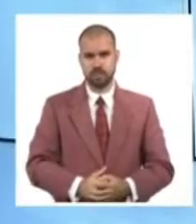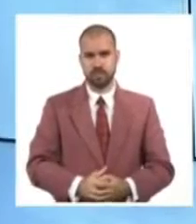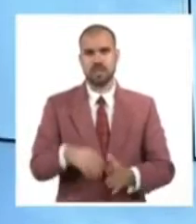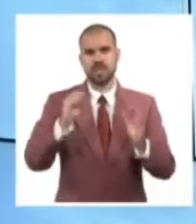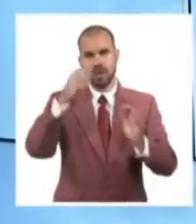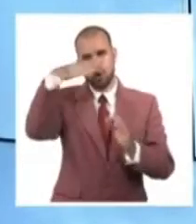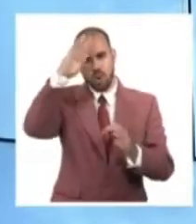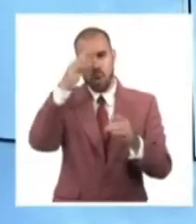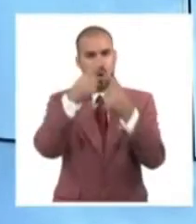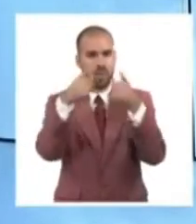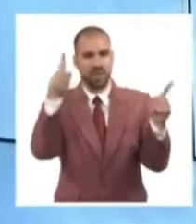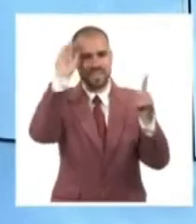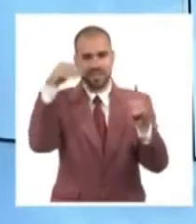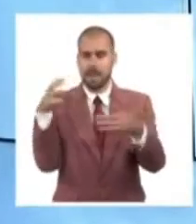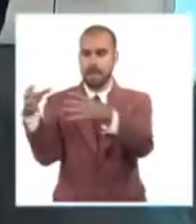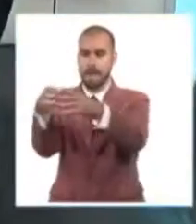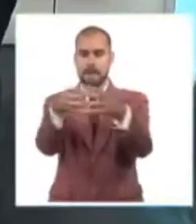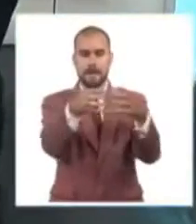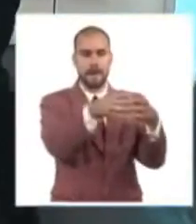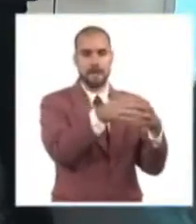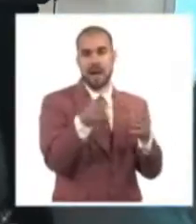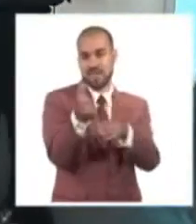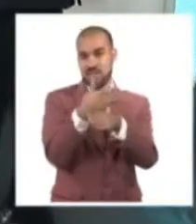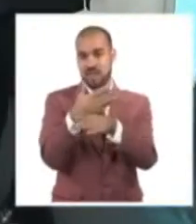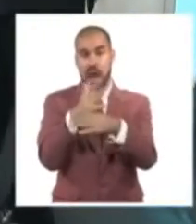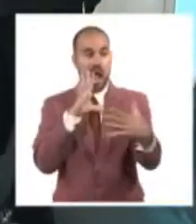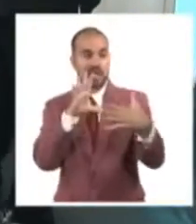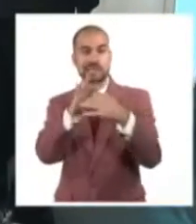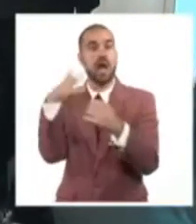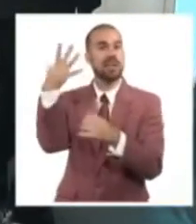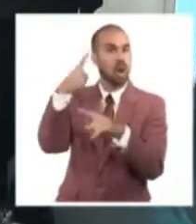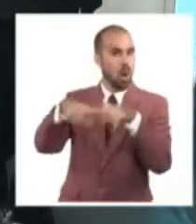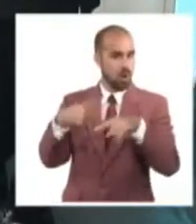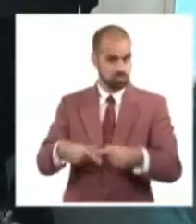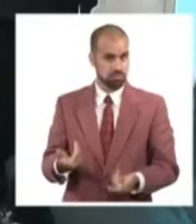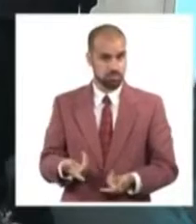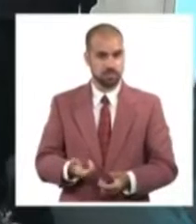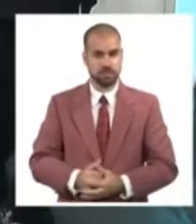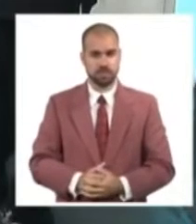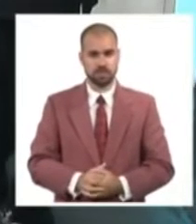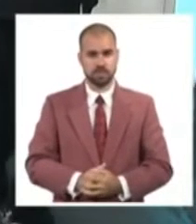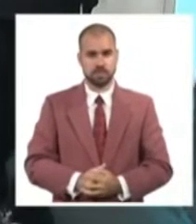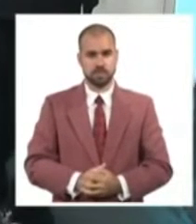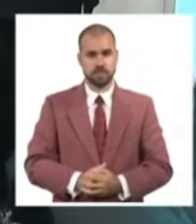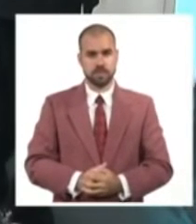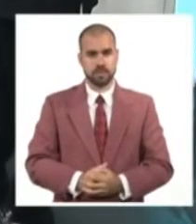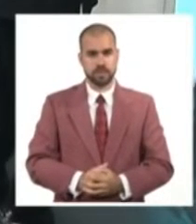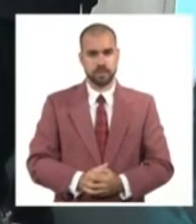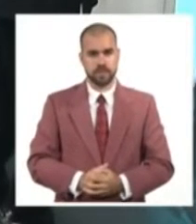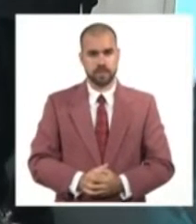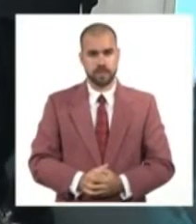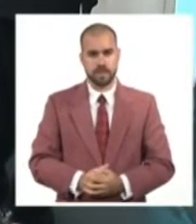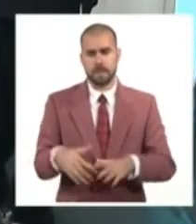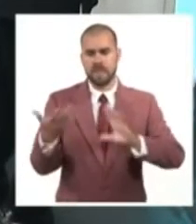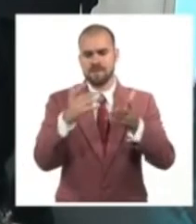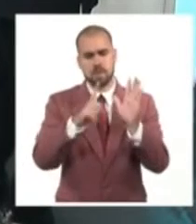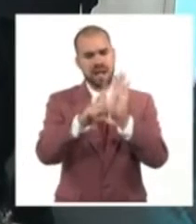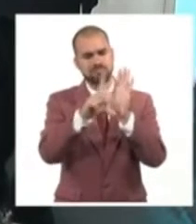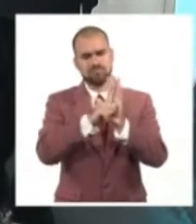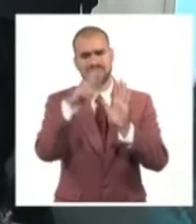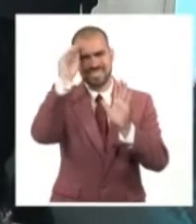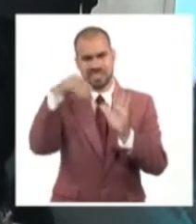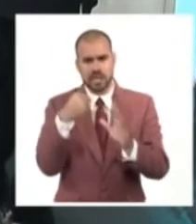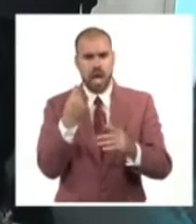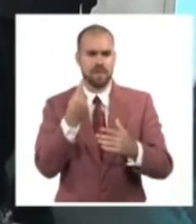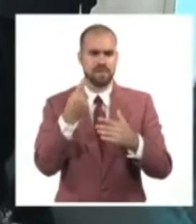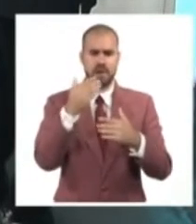sociedades mixtas creadas en Cuba. Con el exterior. Con el exterior. Estamos hablando con las formas de litigación, ya también desde el arbitraje,